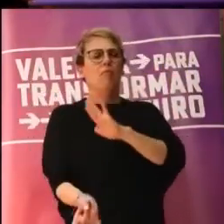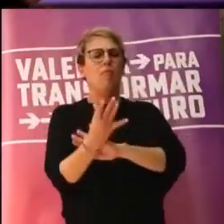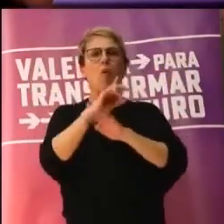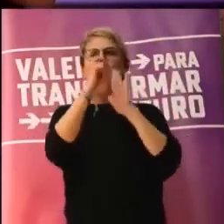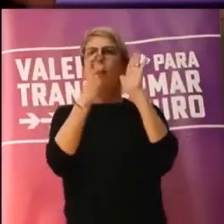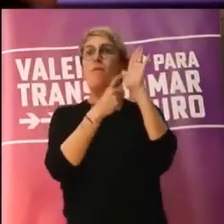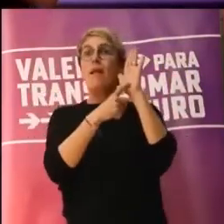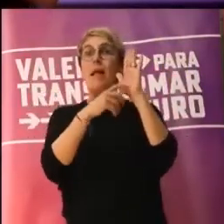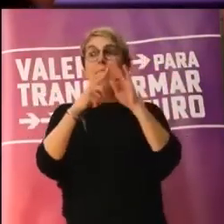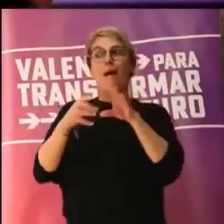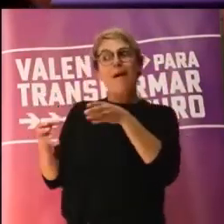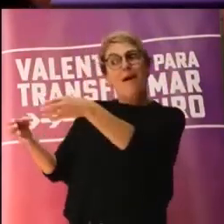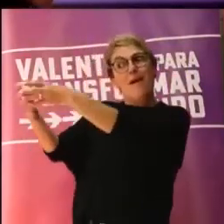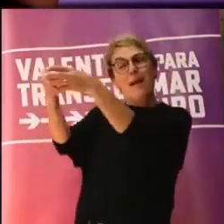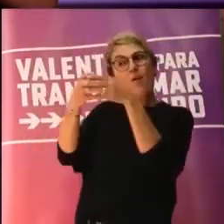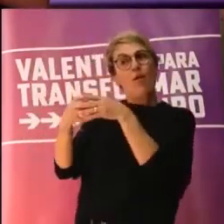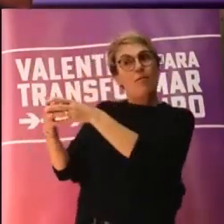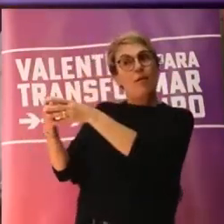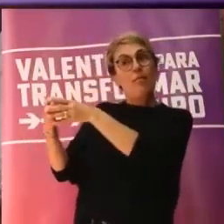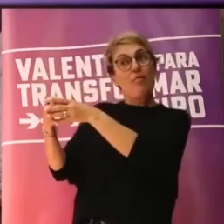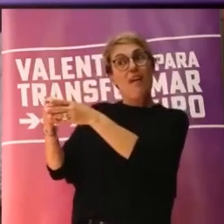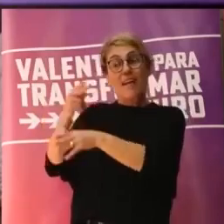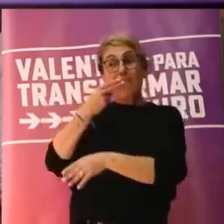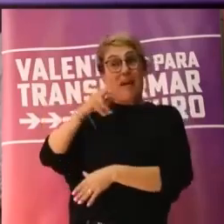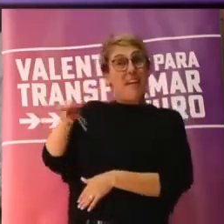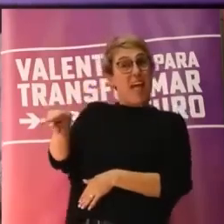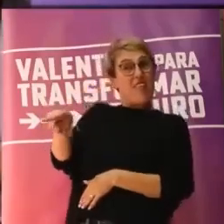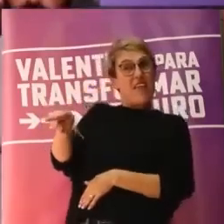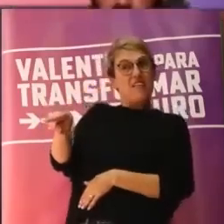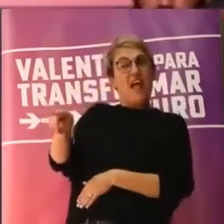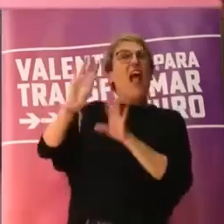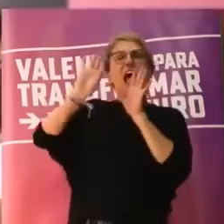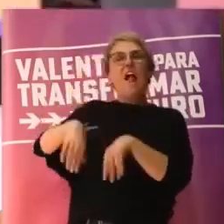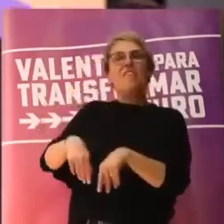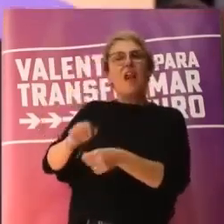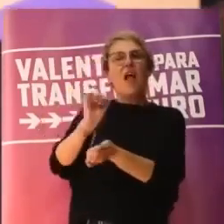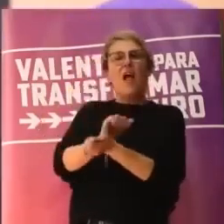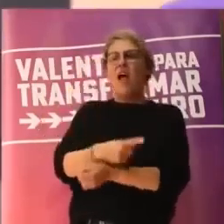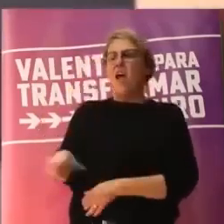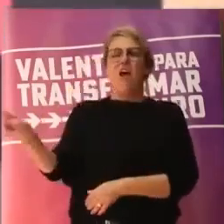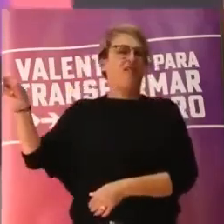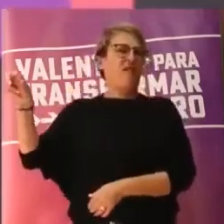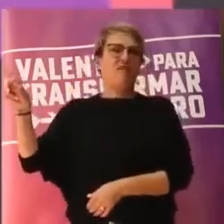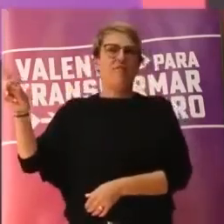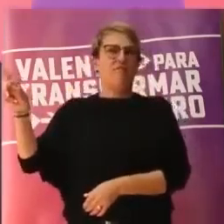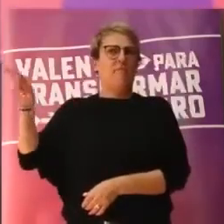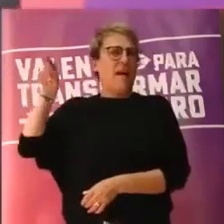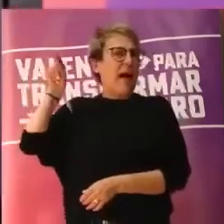que estos delincuentes nazis acaben en la cárcel, que es donde tienen que estar.